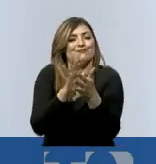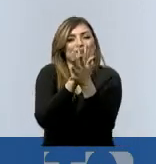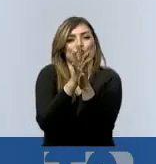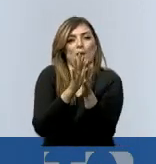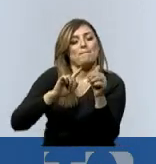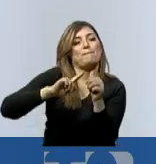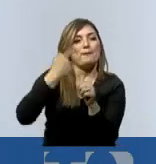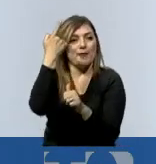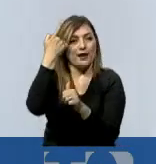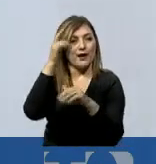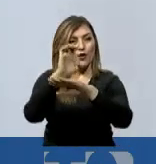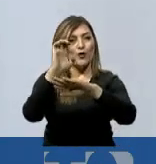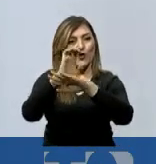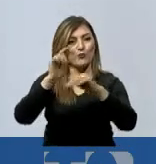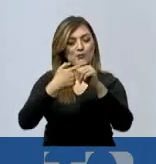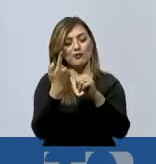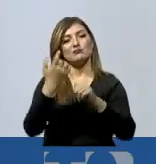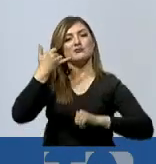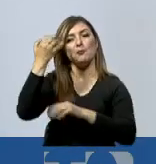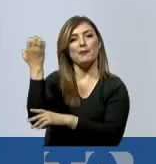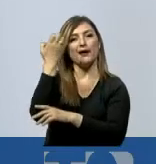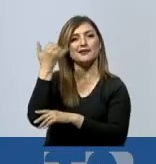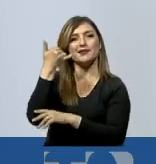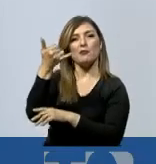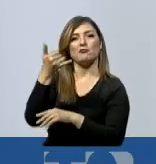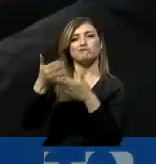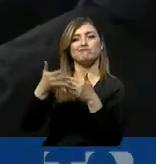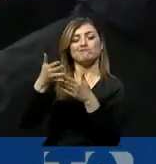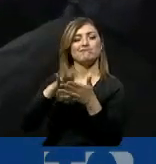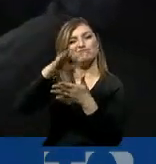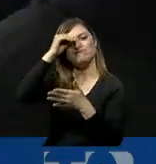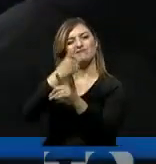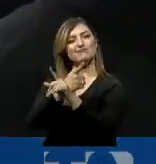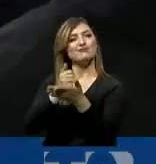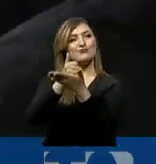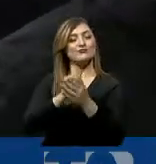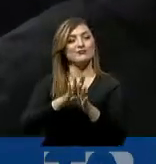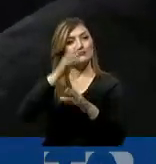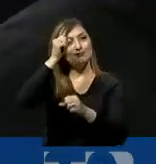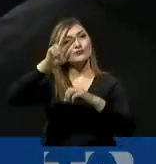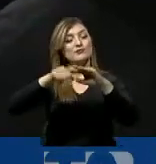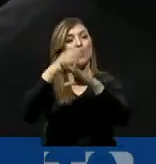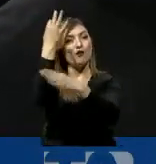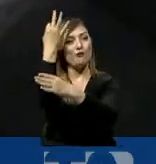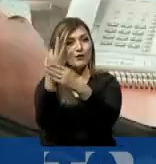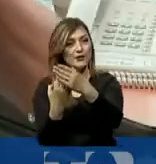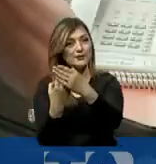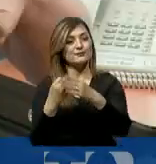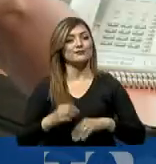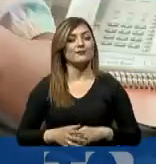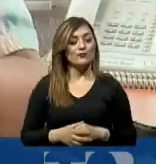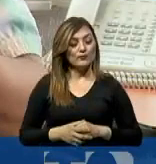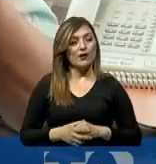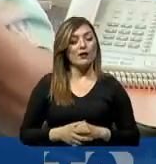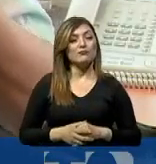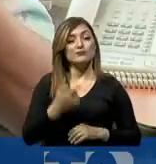ser un ejemplo para la región. Claro, todo esto tiene que empezar este año. Desde la Federación Nacional de Personas Sordas del Ecuador,